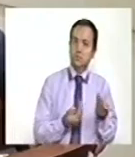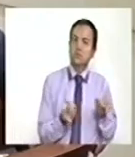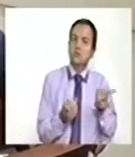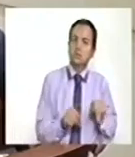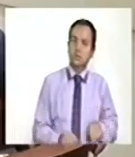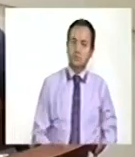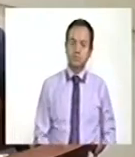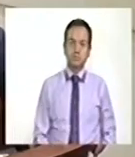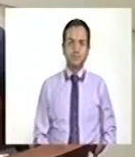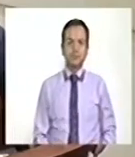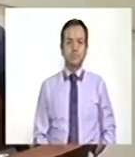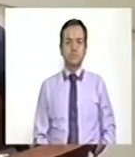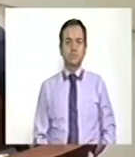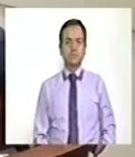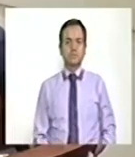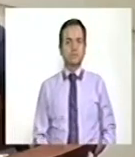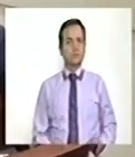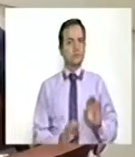garantías